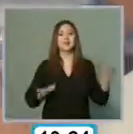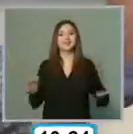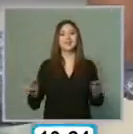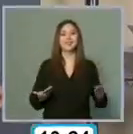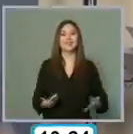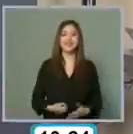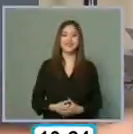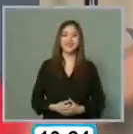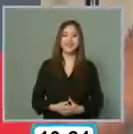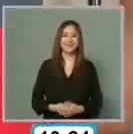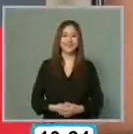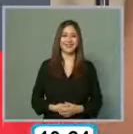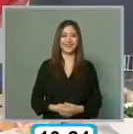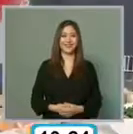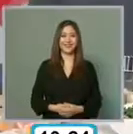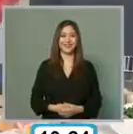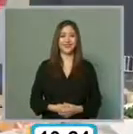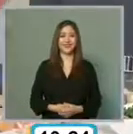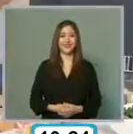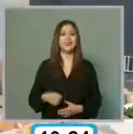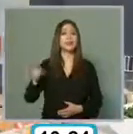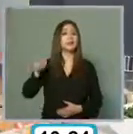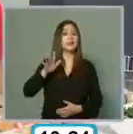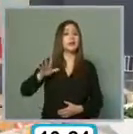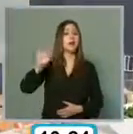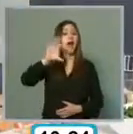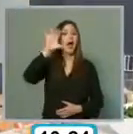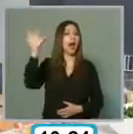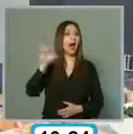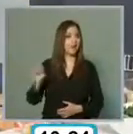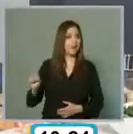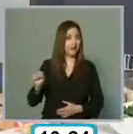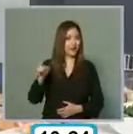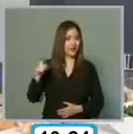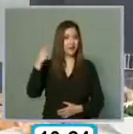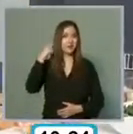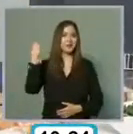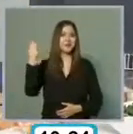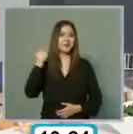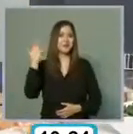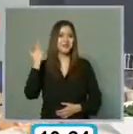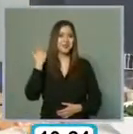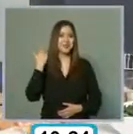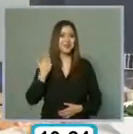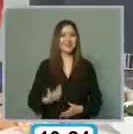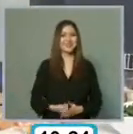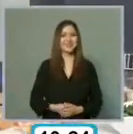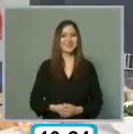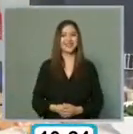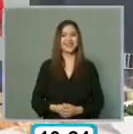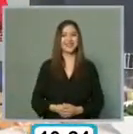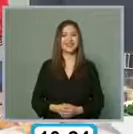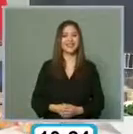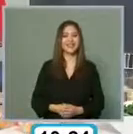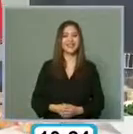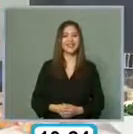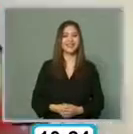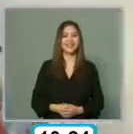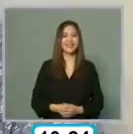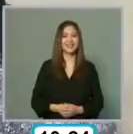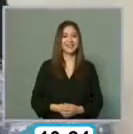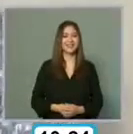Lo Ahí estamos practicamos, escuchando música africana. Exacto. Que no Sí sé nos cómo se salió, baila, compañeros, pero sí nos salió. Ahí va, ahí